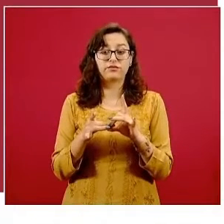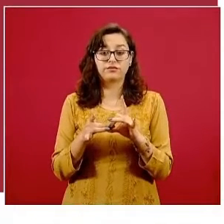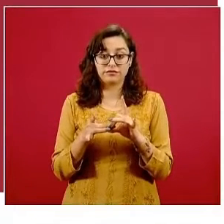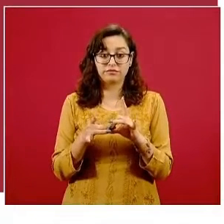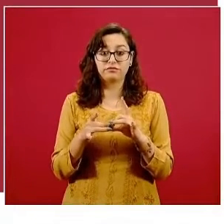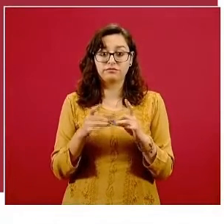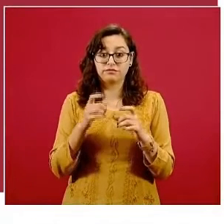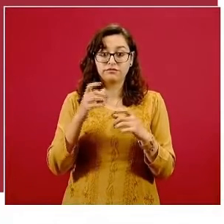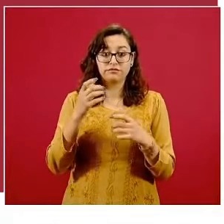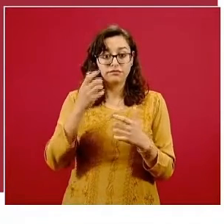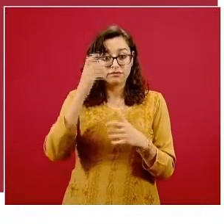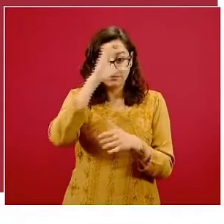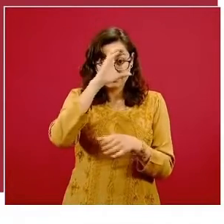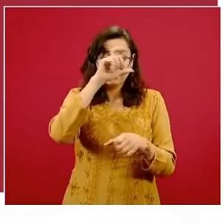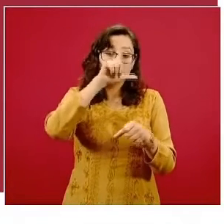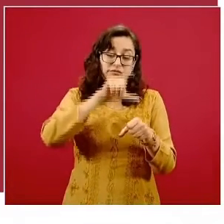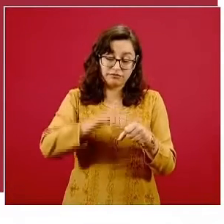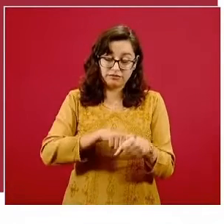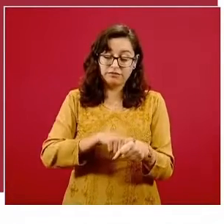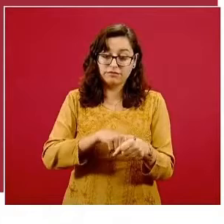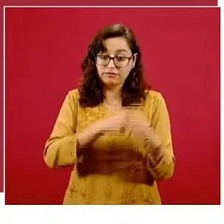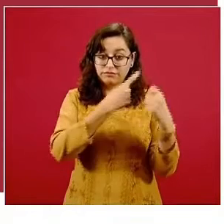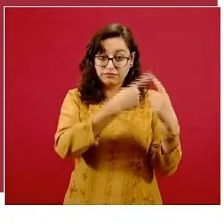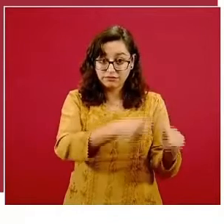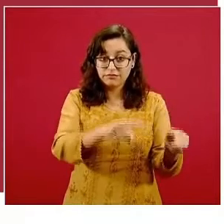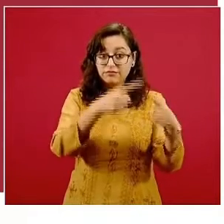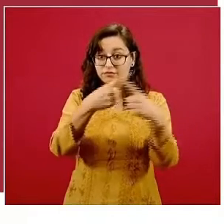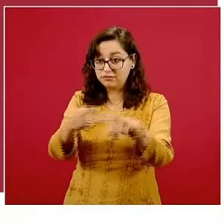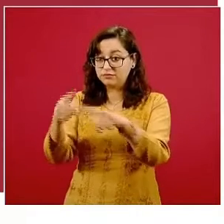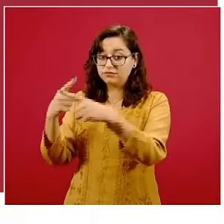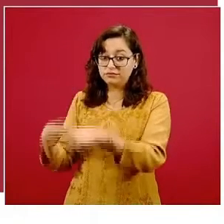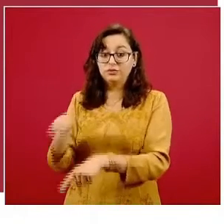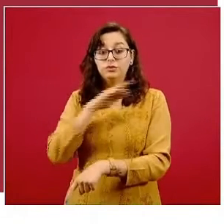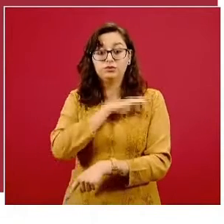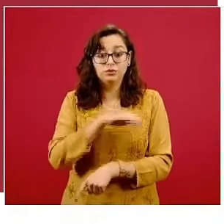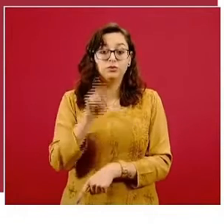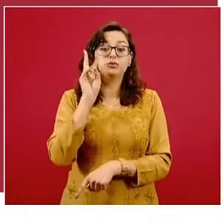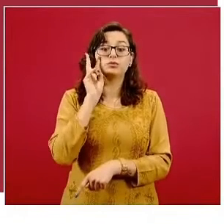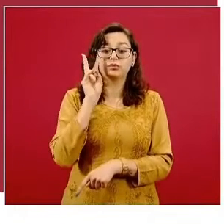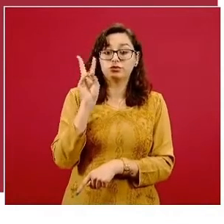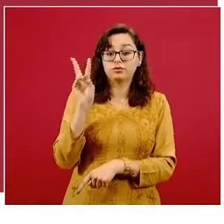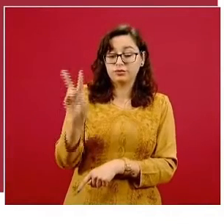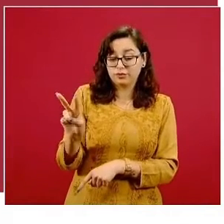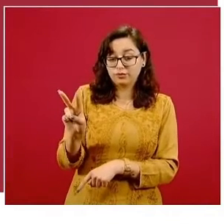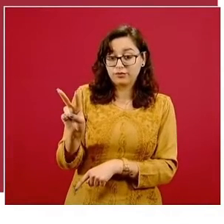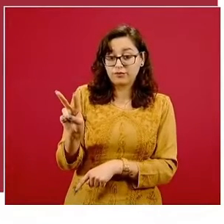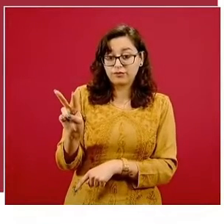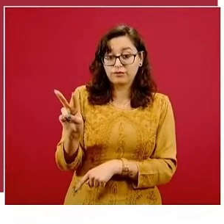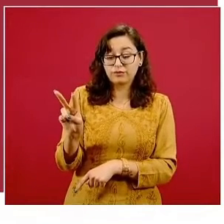esta diversidad cultural, y por eso es que, como ven en la siguiente transparencia,